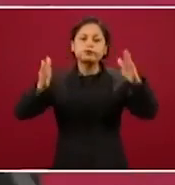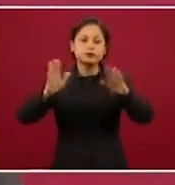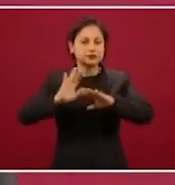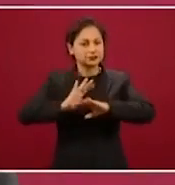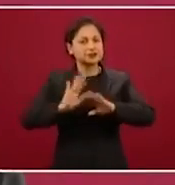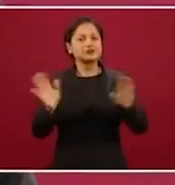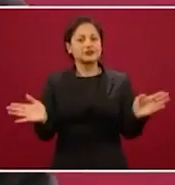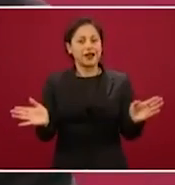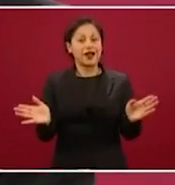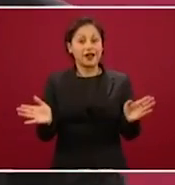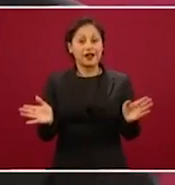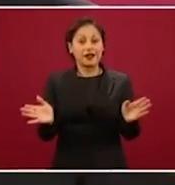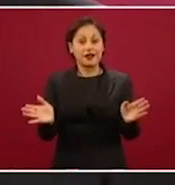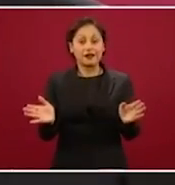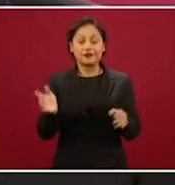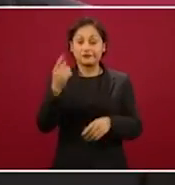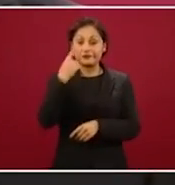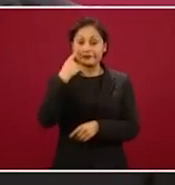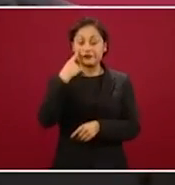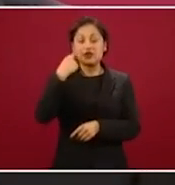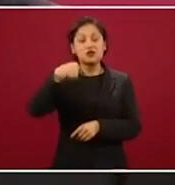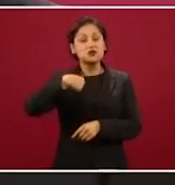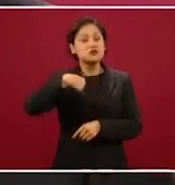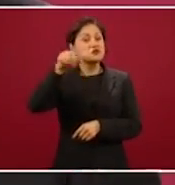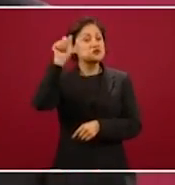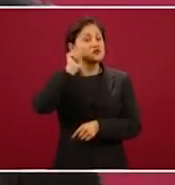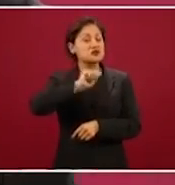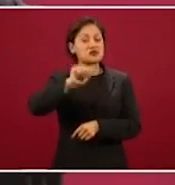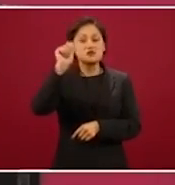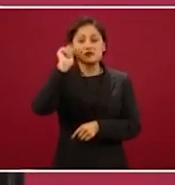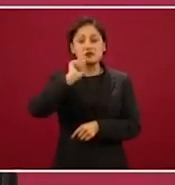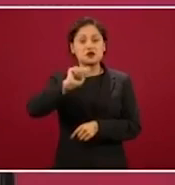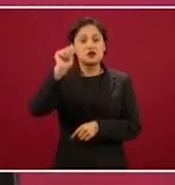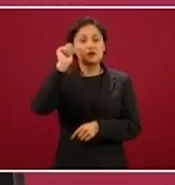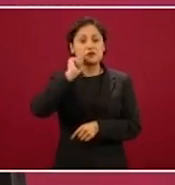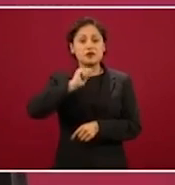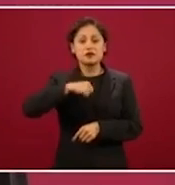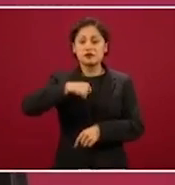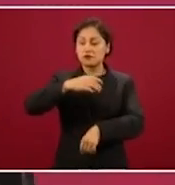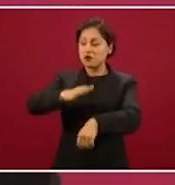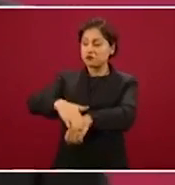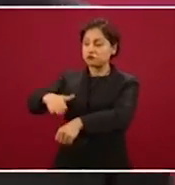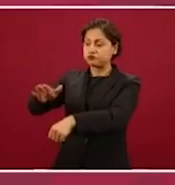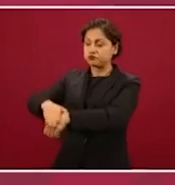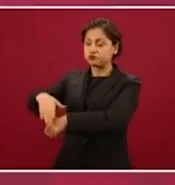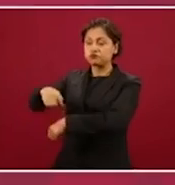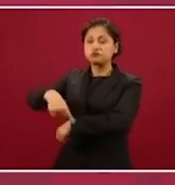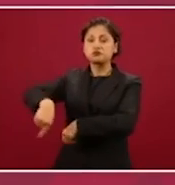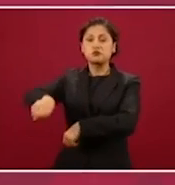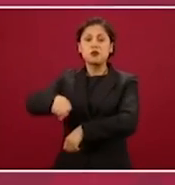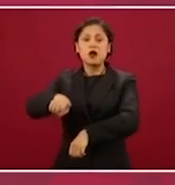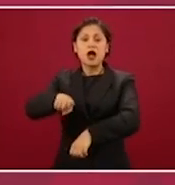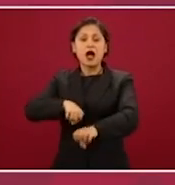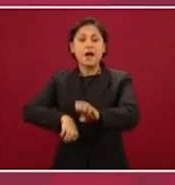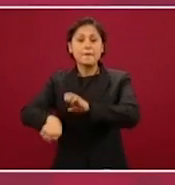Yo me canso de recomendarle a los dueños de los medios de comunicación